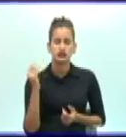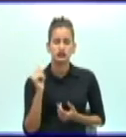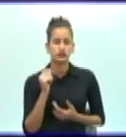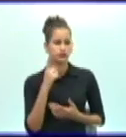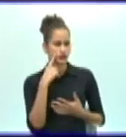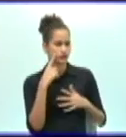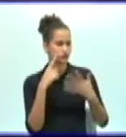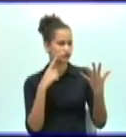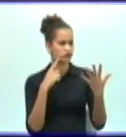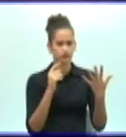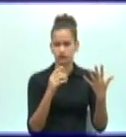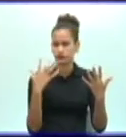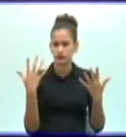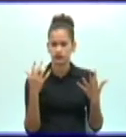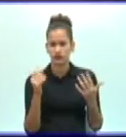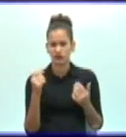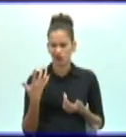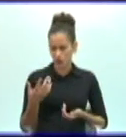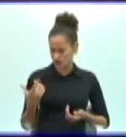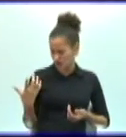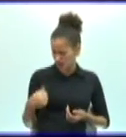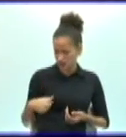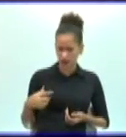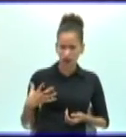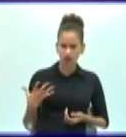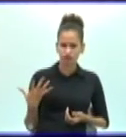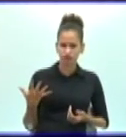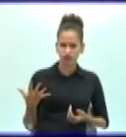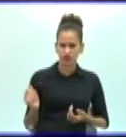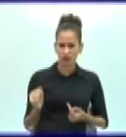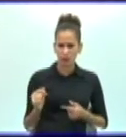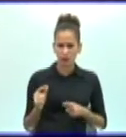de mostrárselos. Observen.